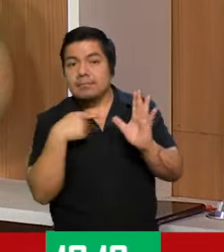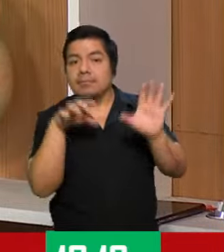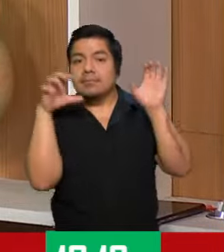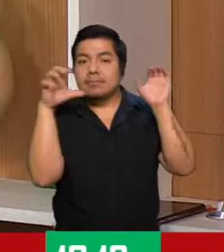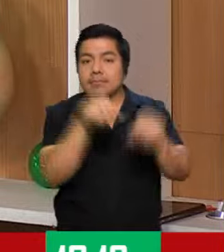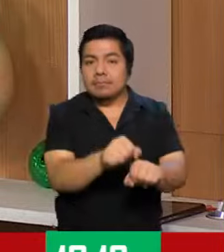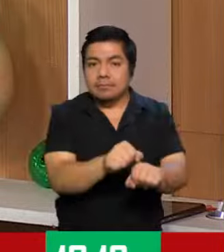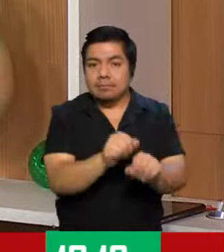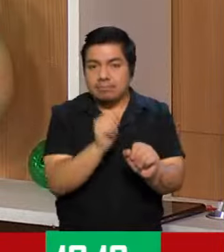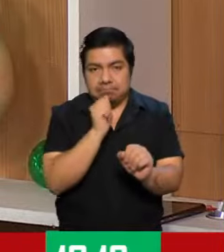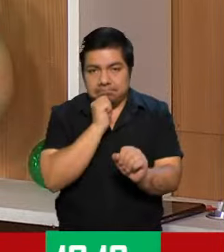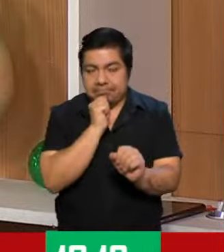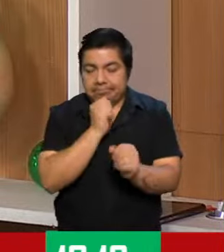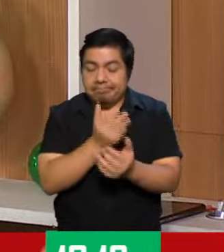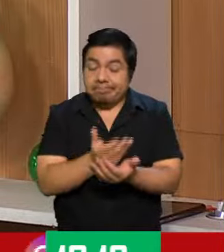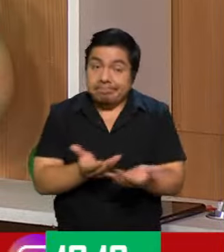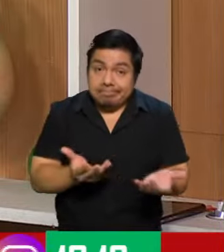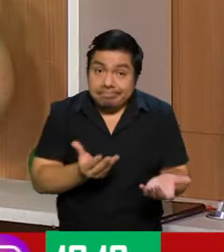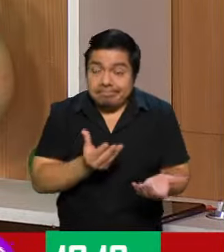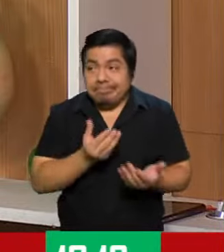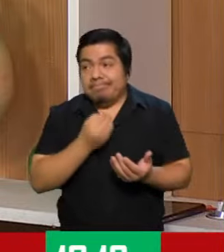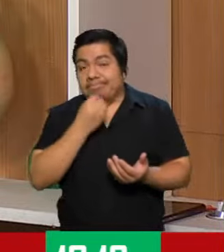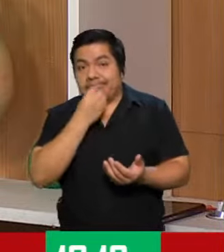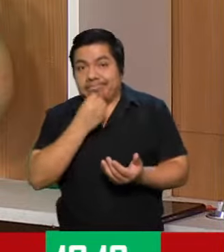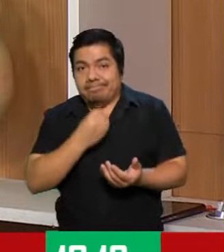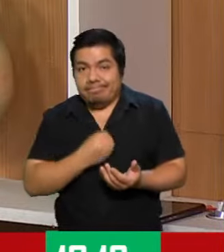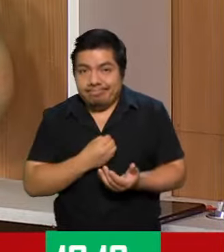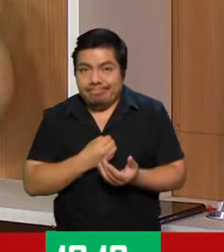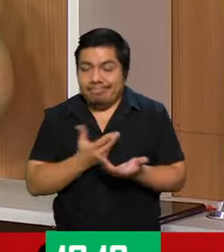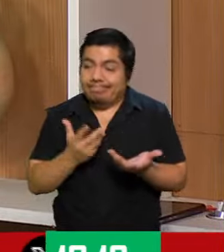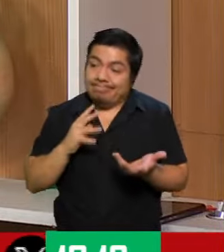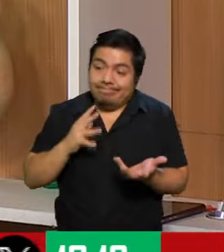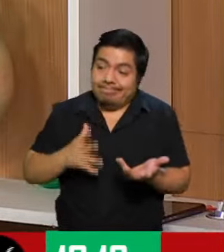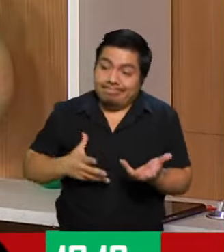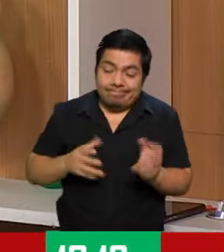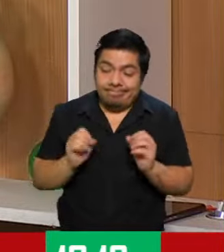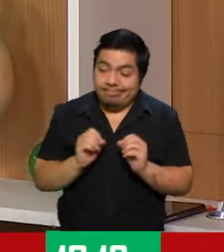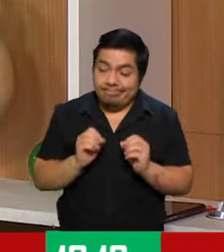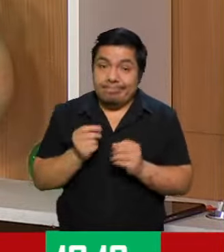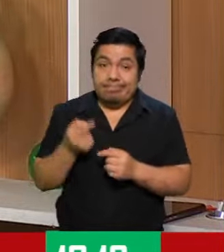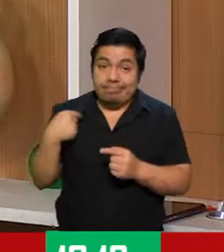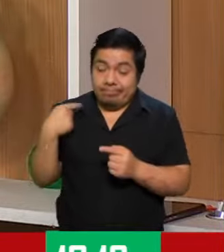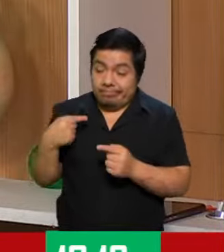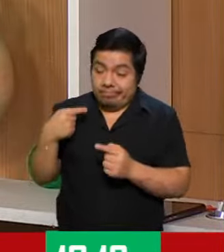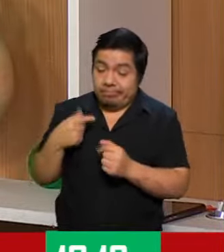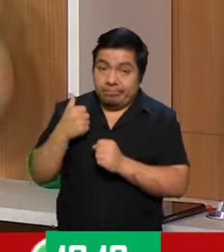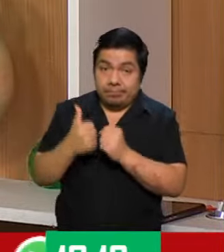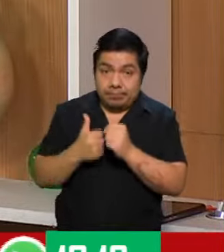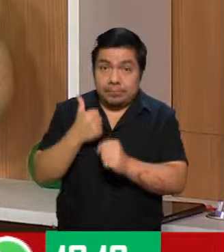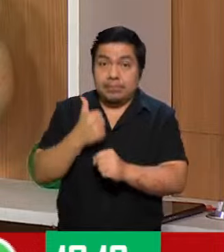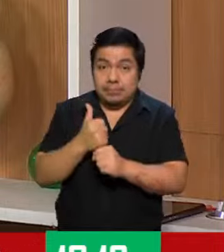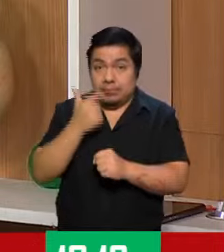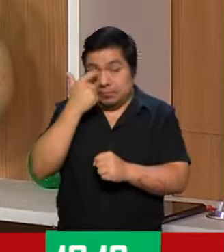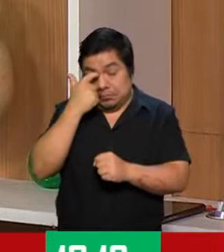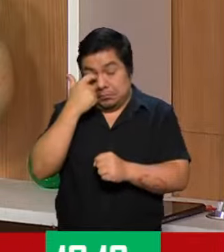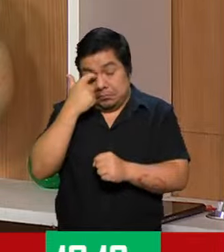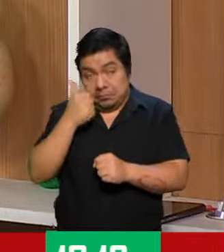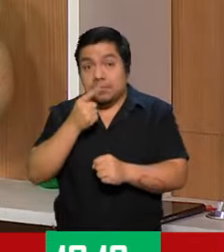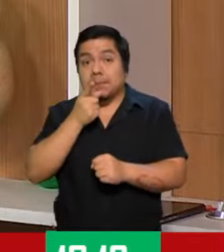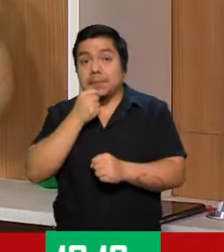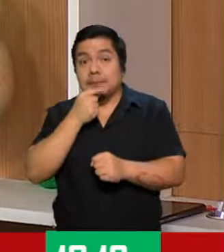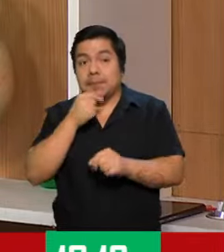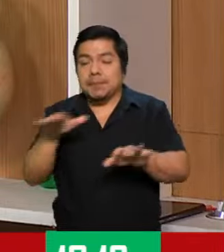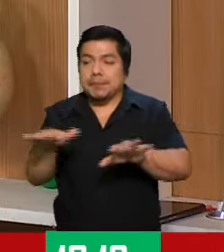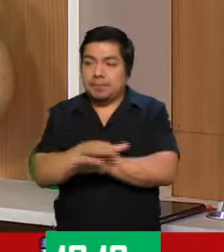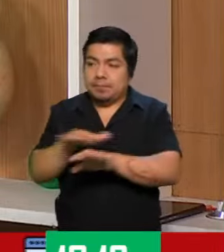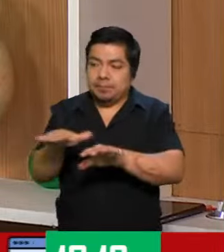lo decimos con orgullo, es una minoría y nunca lo decimos con orgullo, pero en los últimos años cambió en la policía la forma de